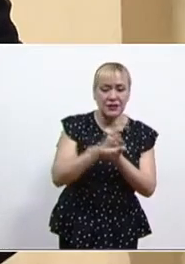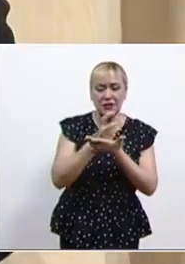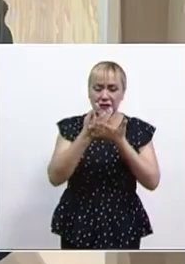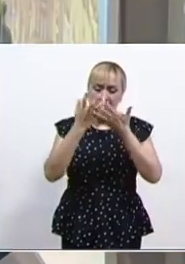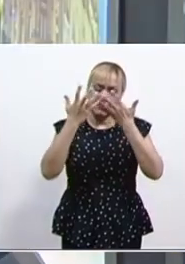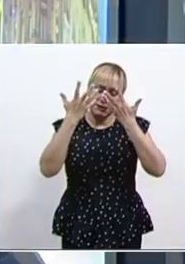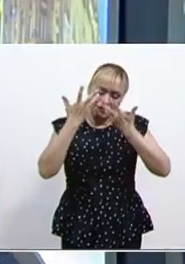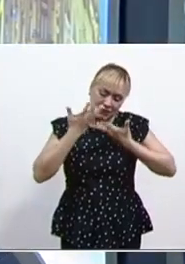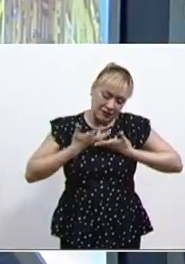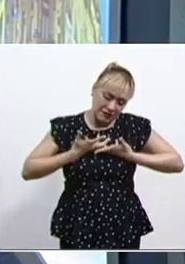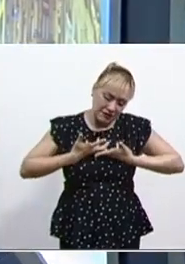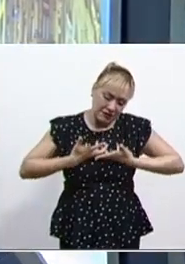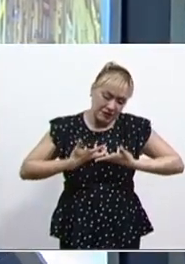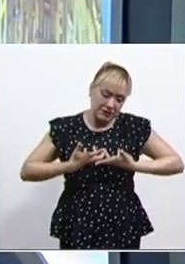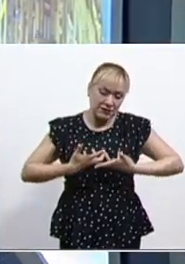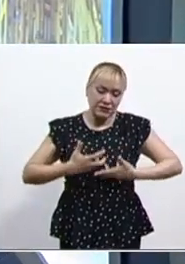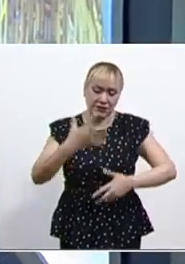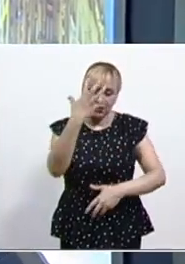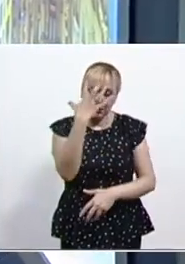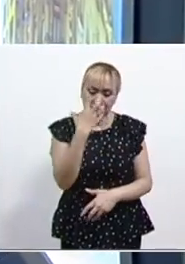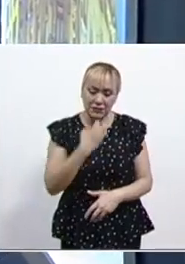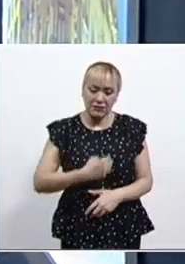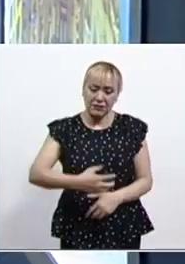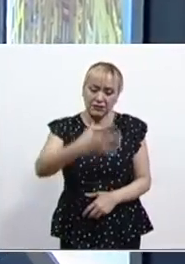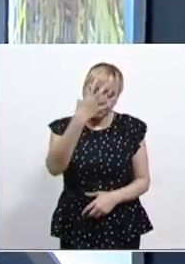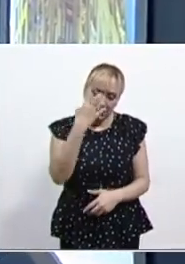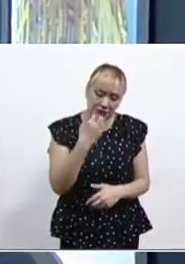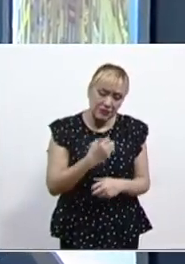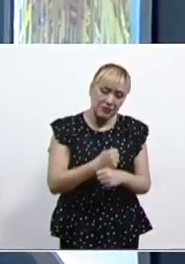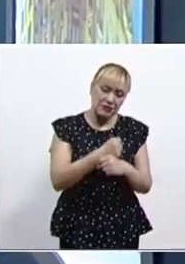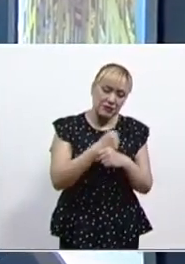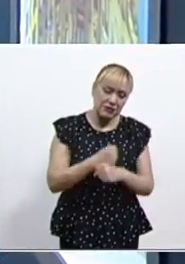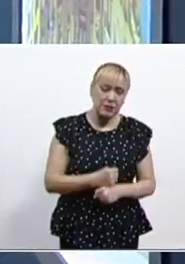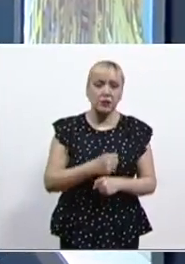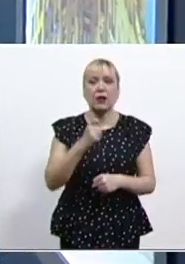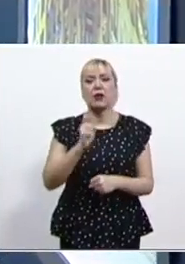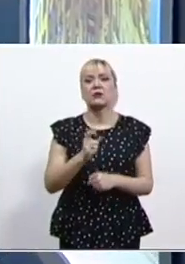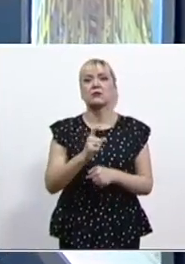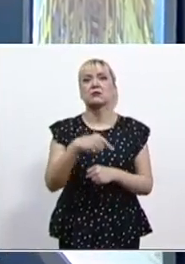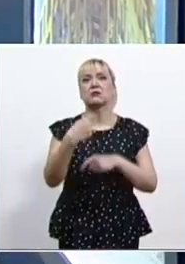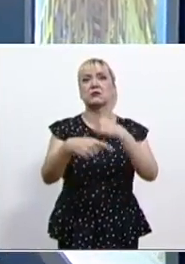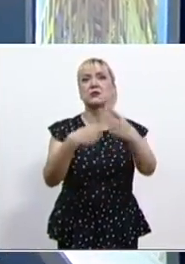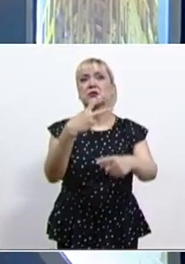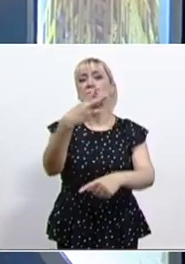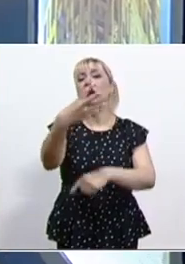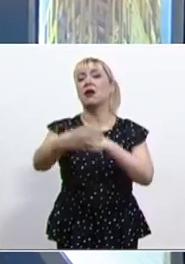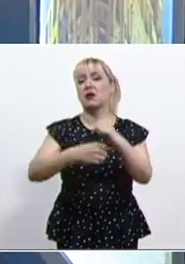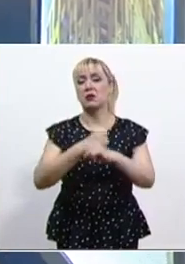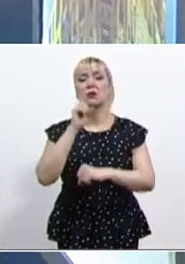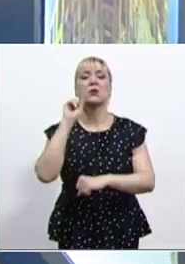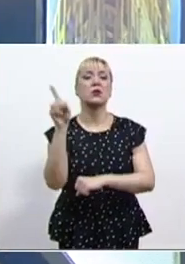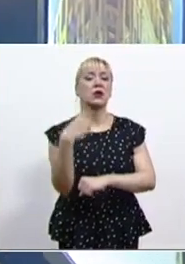seguros impactos para las mujeres en los próximos años. Por ahora el reporte que tenemos.